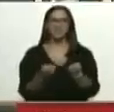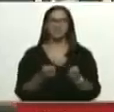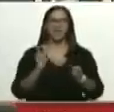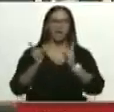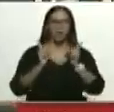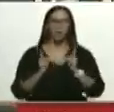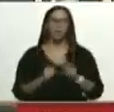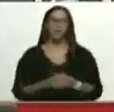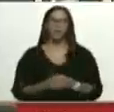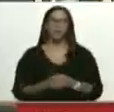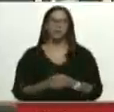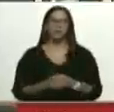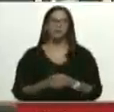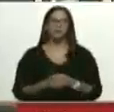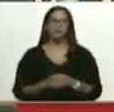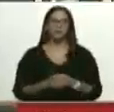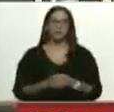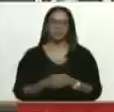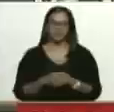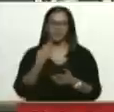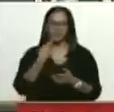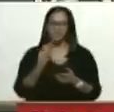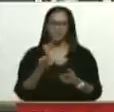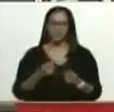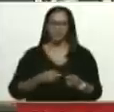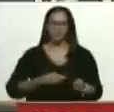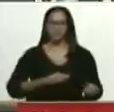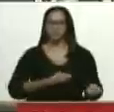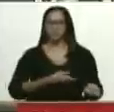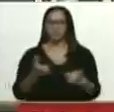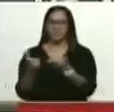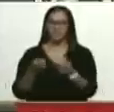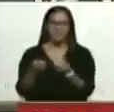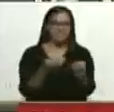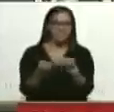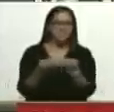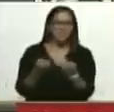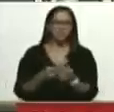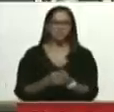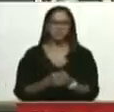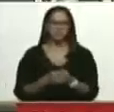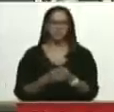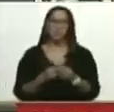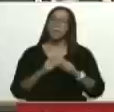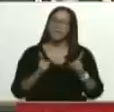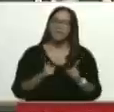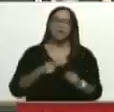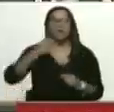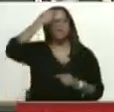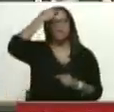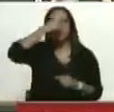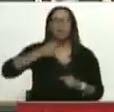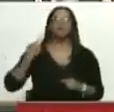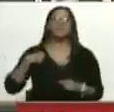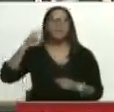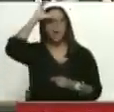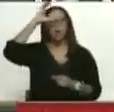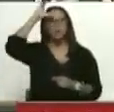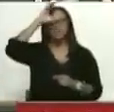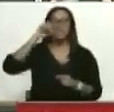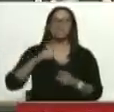Río Revuelto, ganancia de pescadores, ¿no? ¿Qué dicen así? Río Revuelto, ganancia de pescadores. Pero este pueblo tiene, la gran mayoría tiene conciencia, las clases